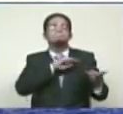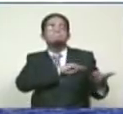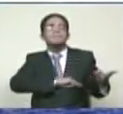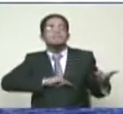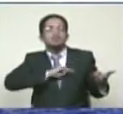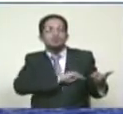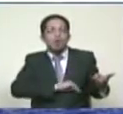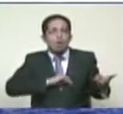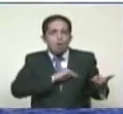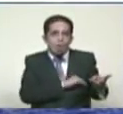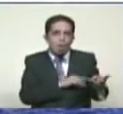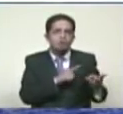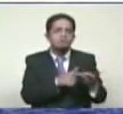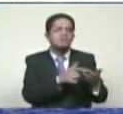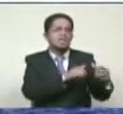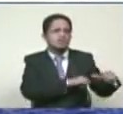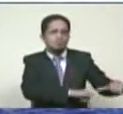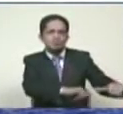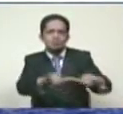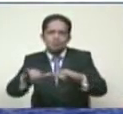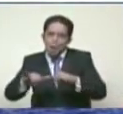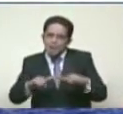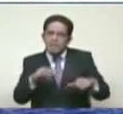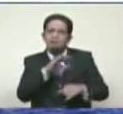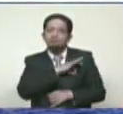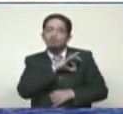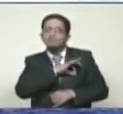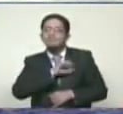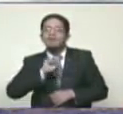misiones, la igualdad en socialismo,